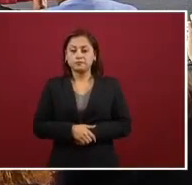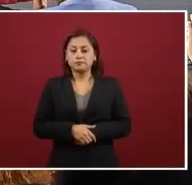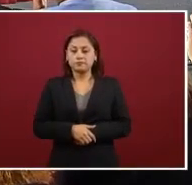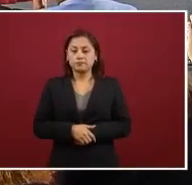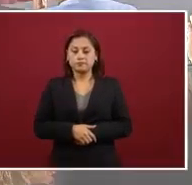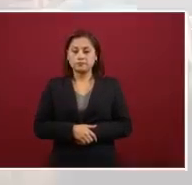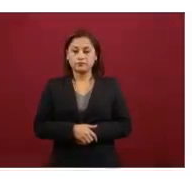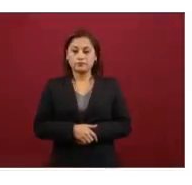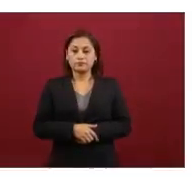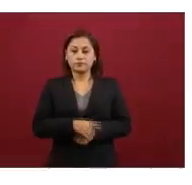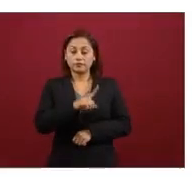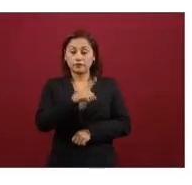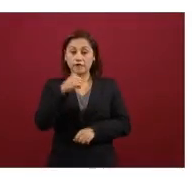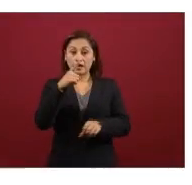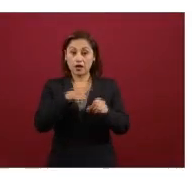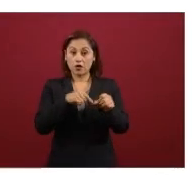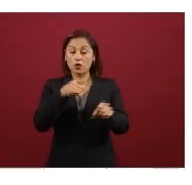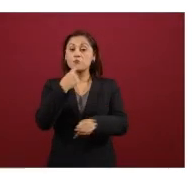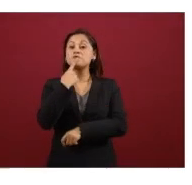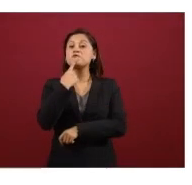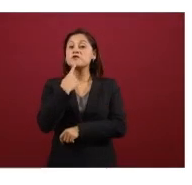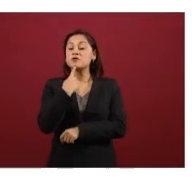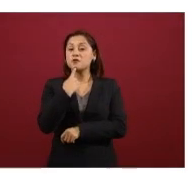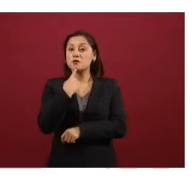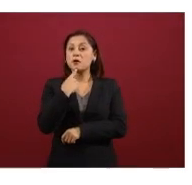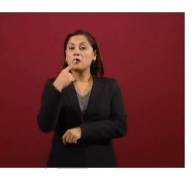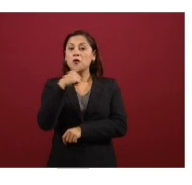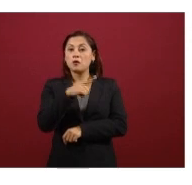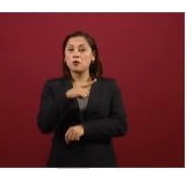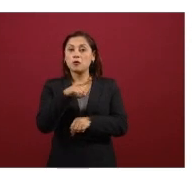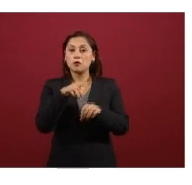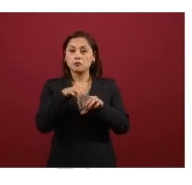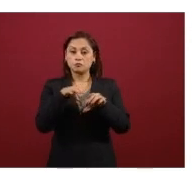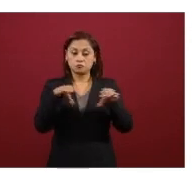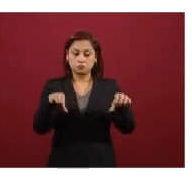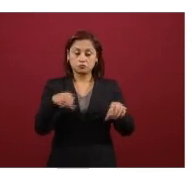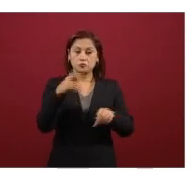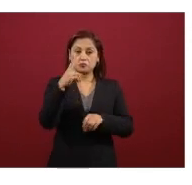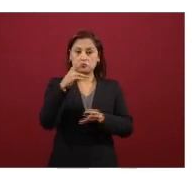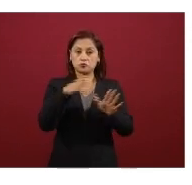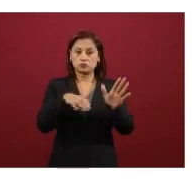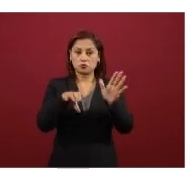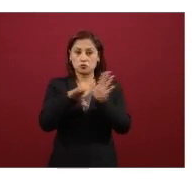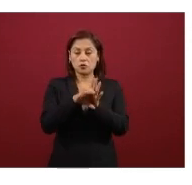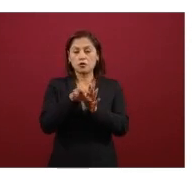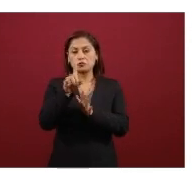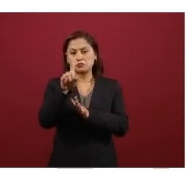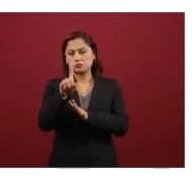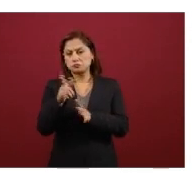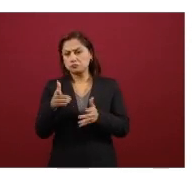Lo rojo son dos habitaciones y un estudio.